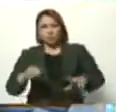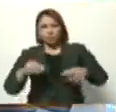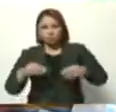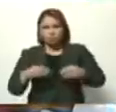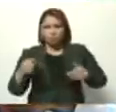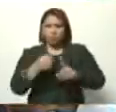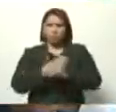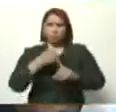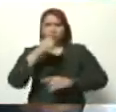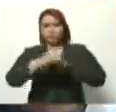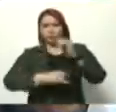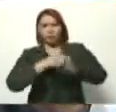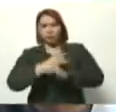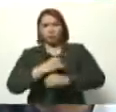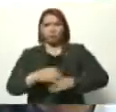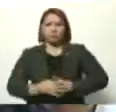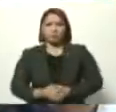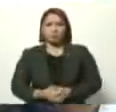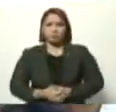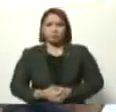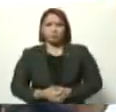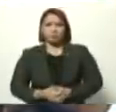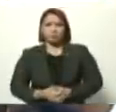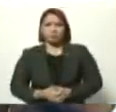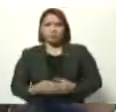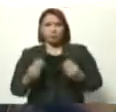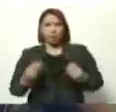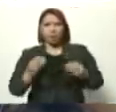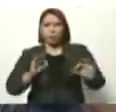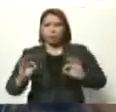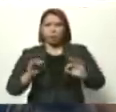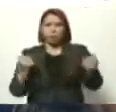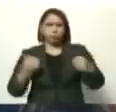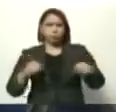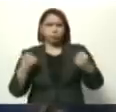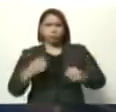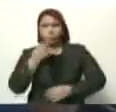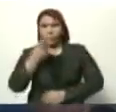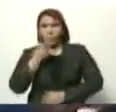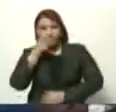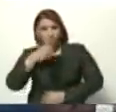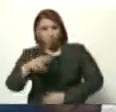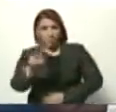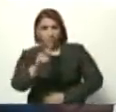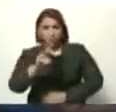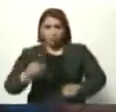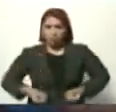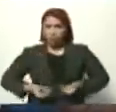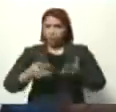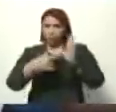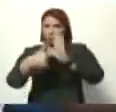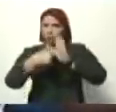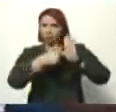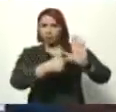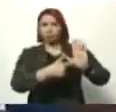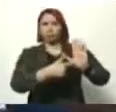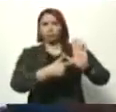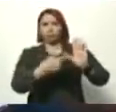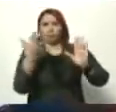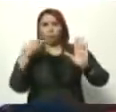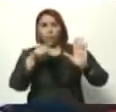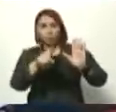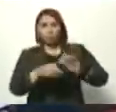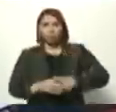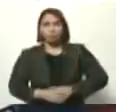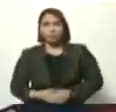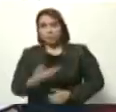agresión internacional como su ejercicio de la política. Ahí ha estado el pueblo venezolano dando lecciones. Y por eso